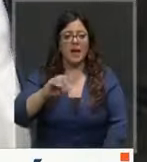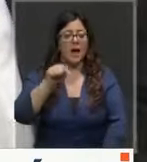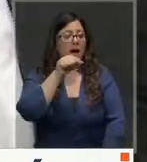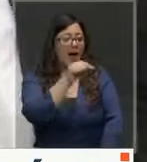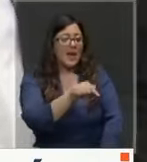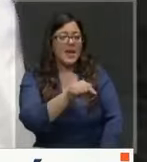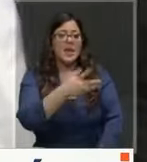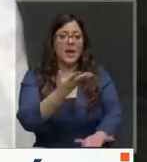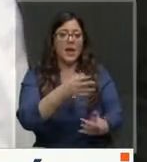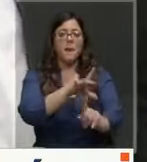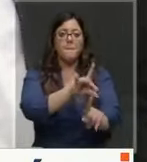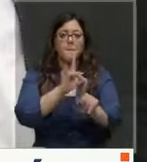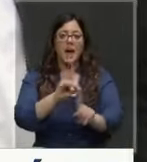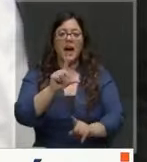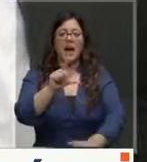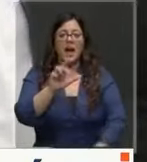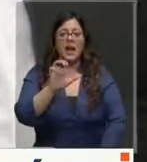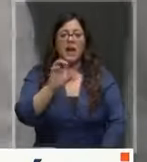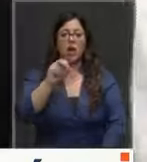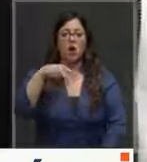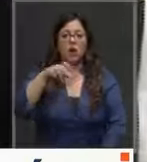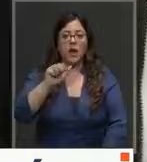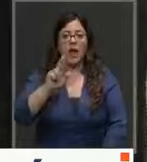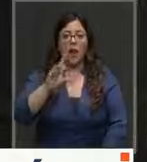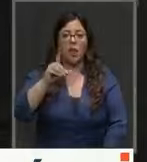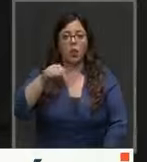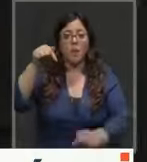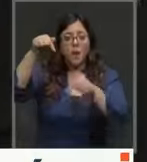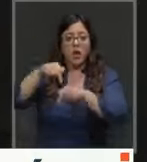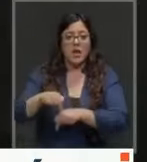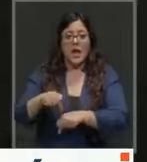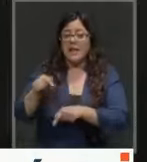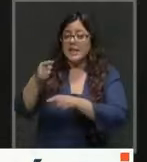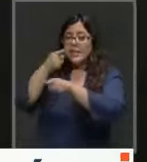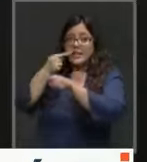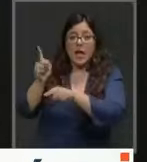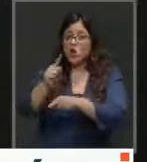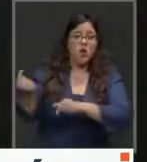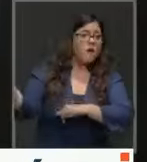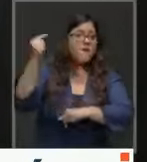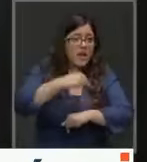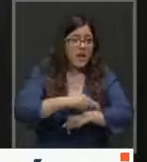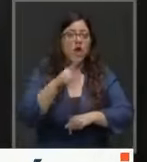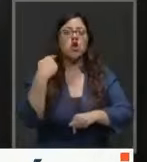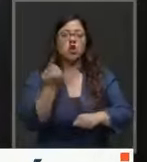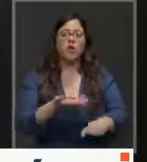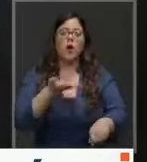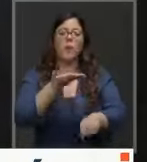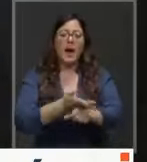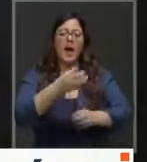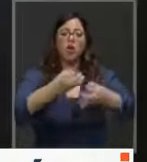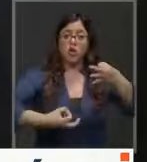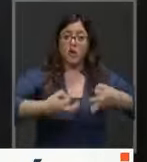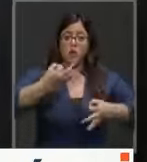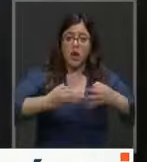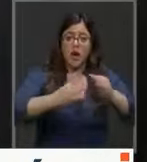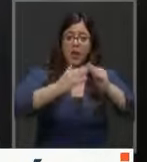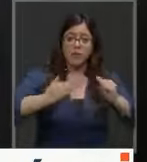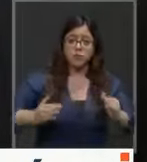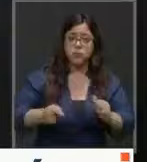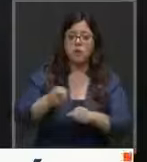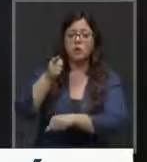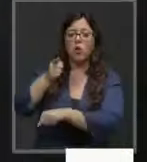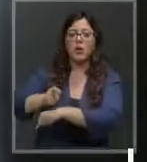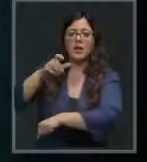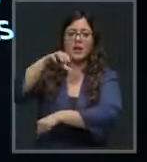citado Leonardo Viera para el día de hoy. Si no concurre, nosotros solicitaremos ante los tribunales la orden